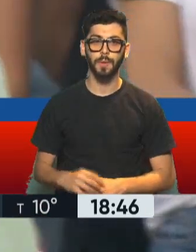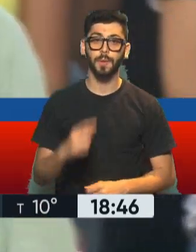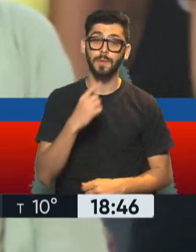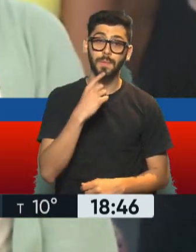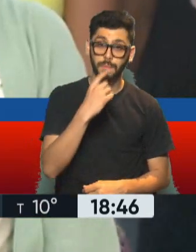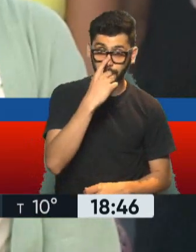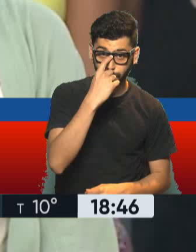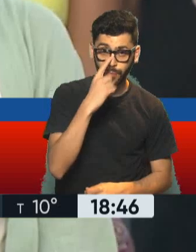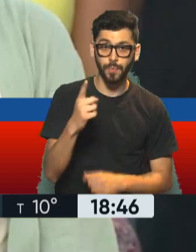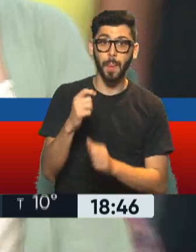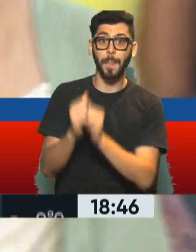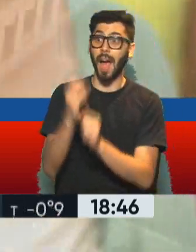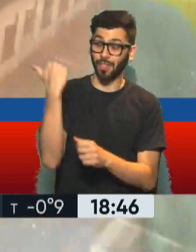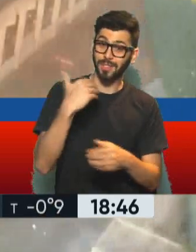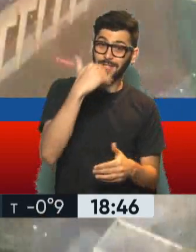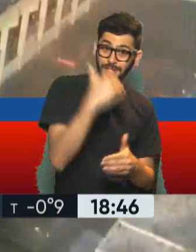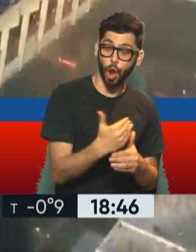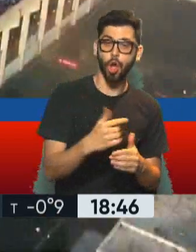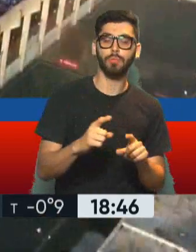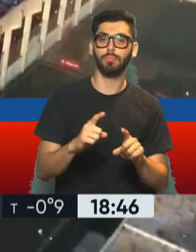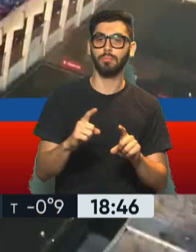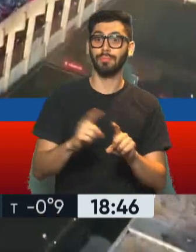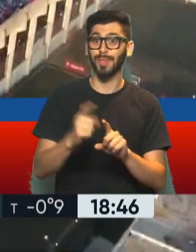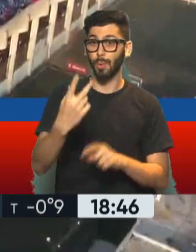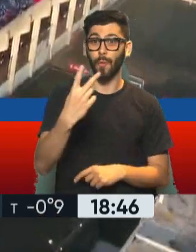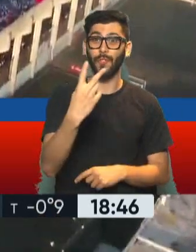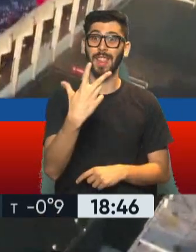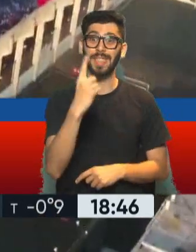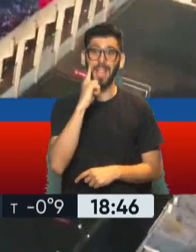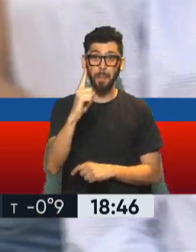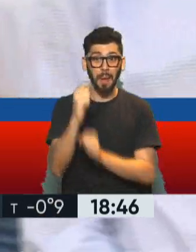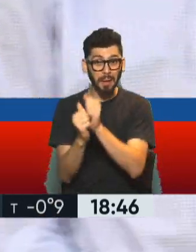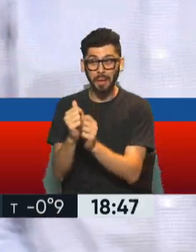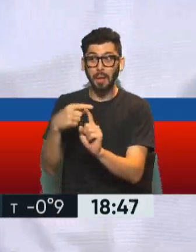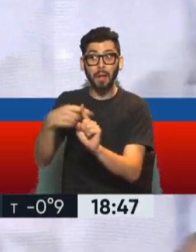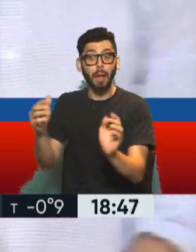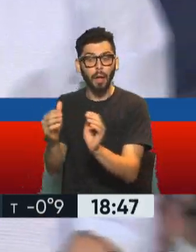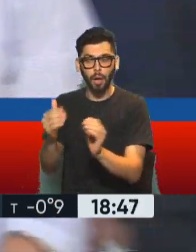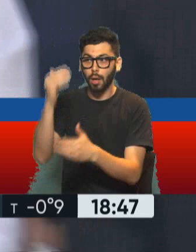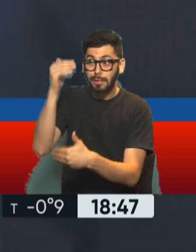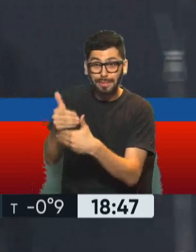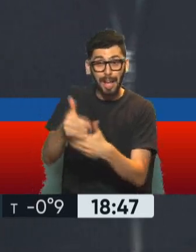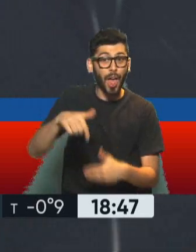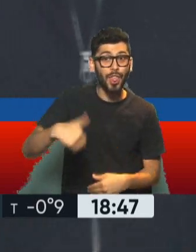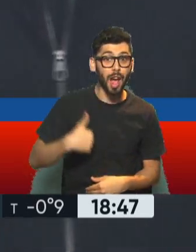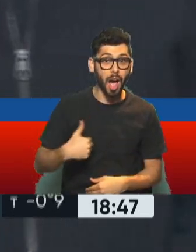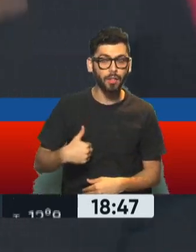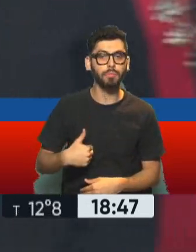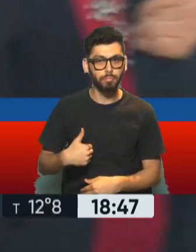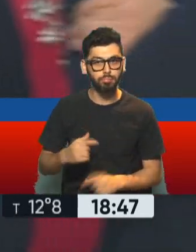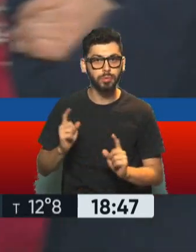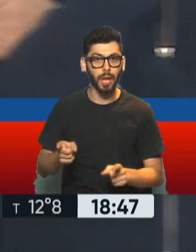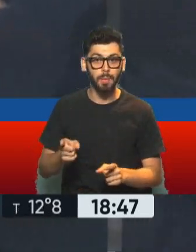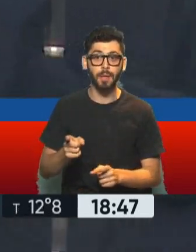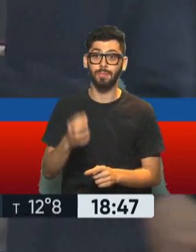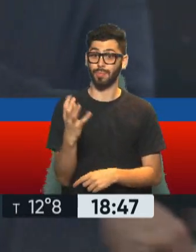empresas se habían cerrado? Así como se habían cerrado 23.000 pequeñas y medianas empresas en Argentina en esos